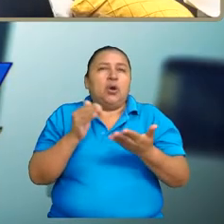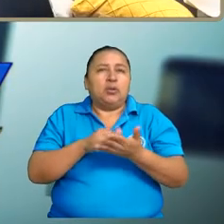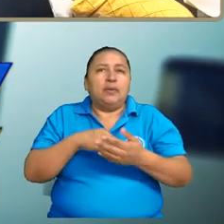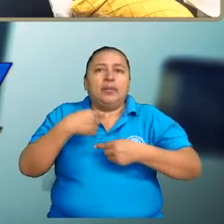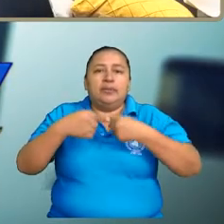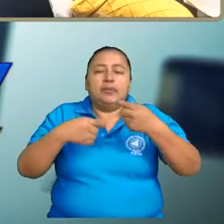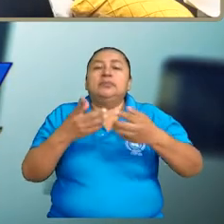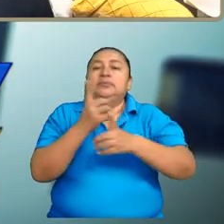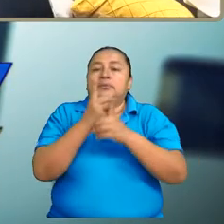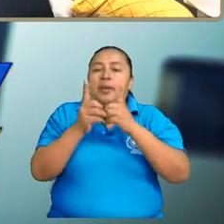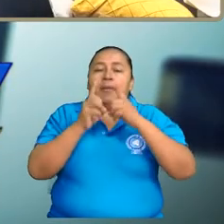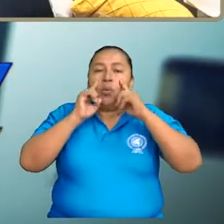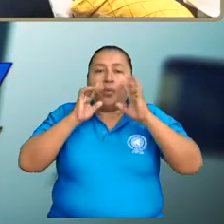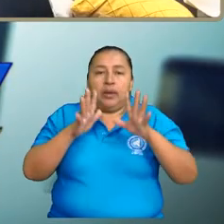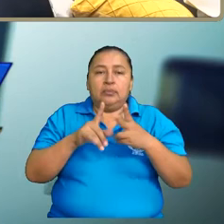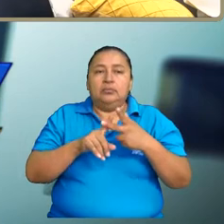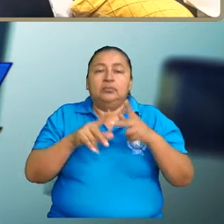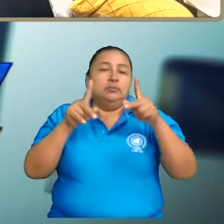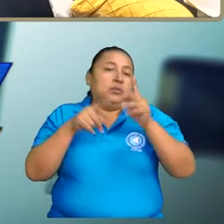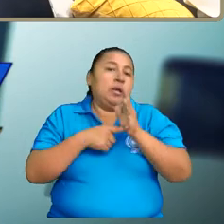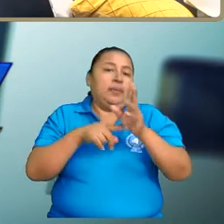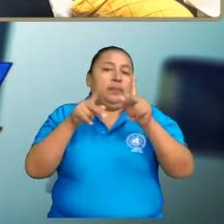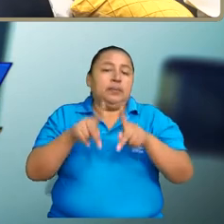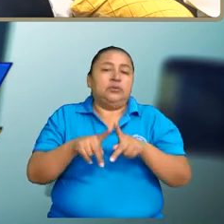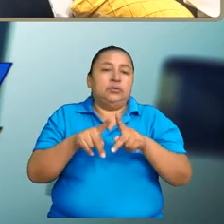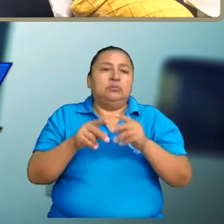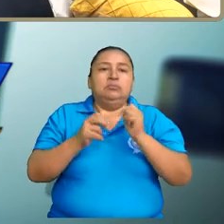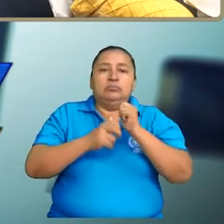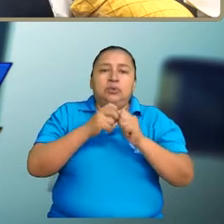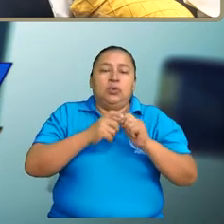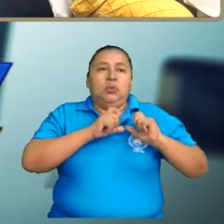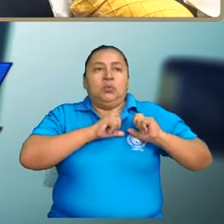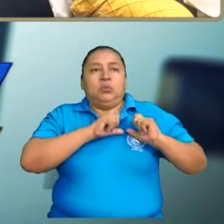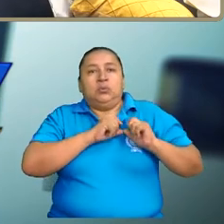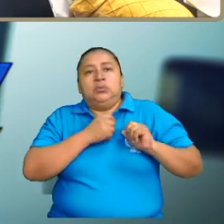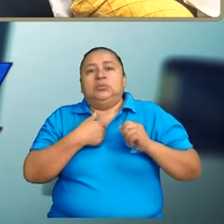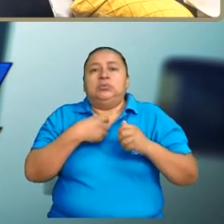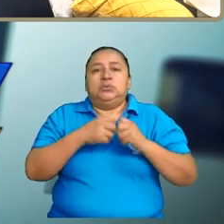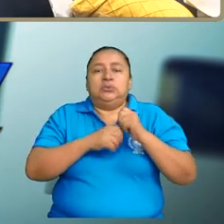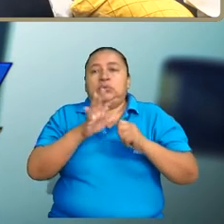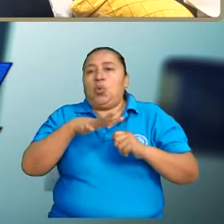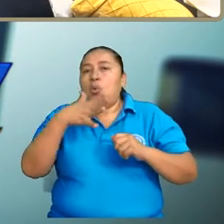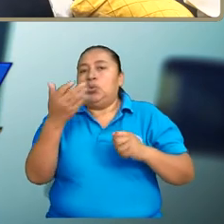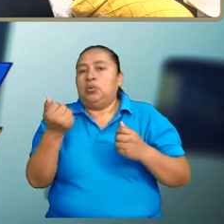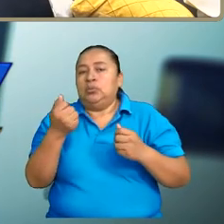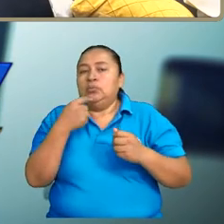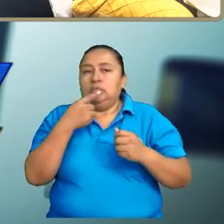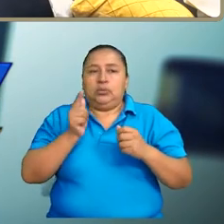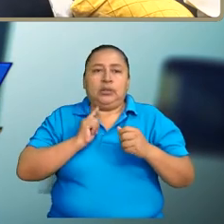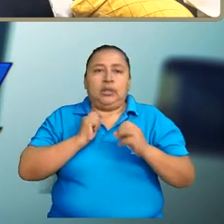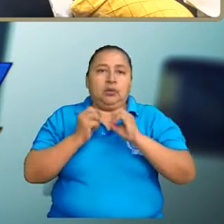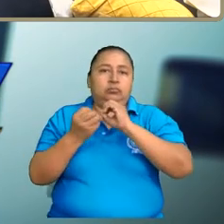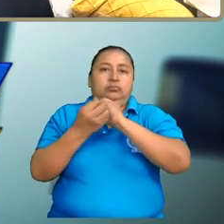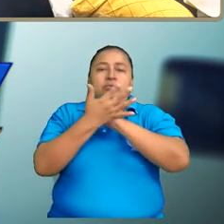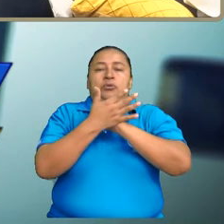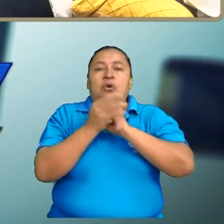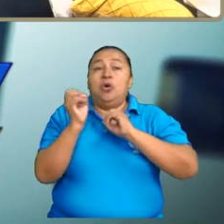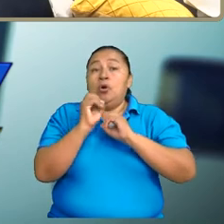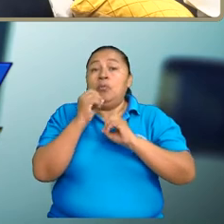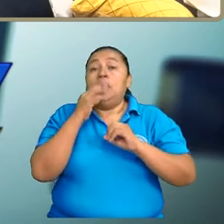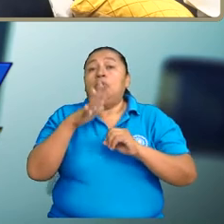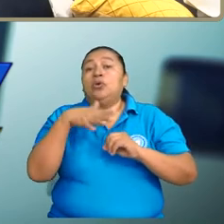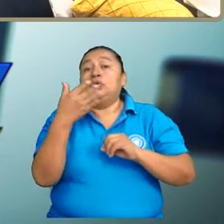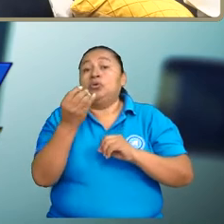hay que protegerlo. Si alguien en la familia tiene un cuadro respiratorio que puede estar relacionado con otro virus, no es porque tenga el coronavirus, por otro